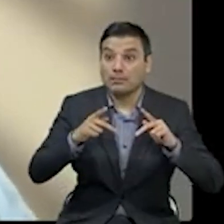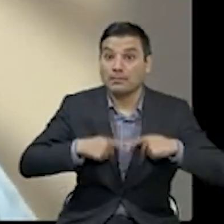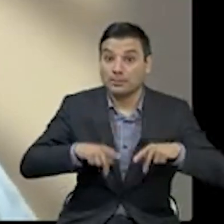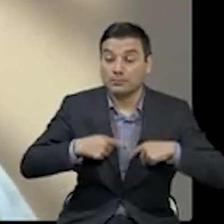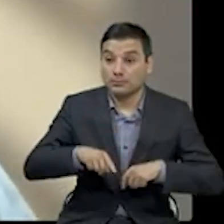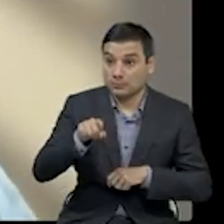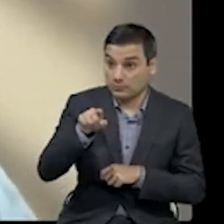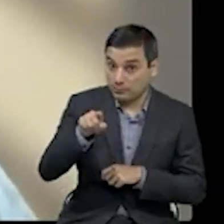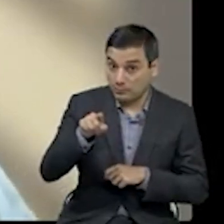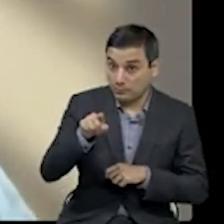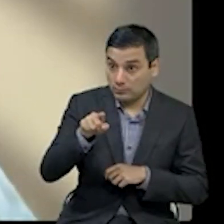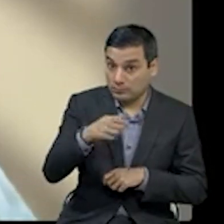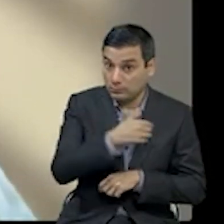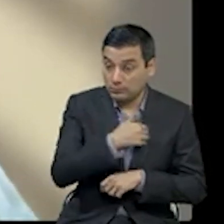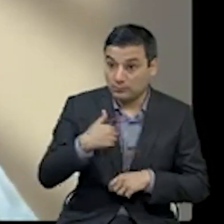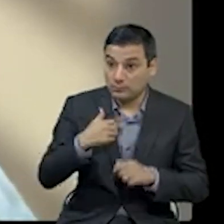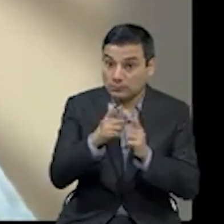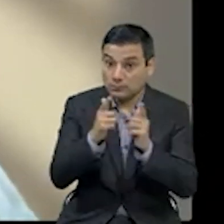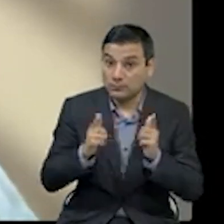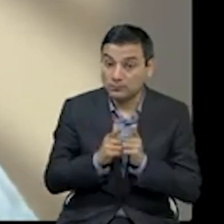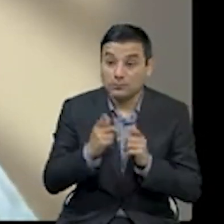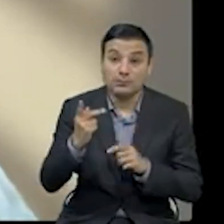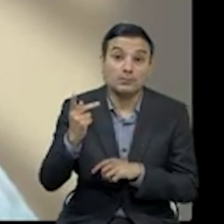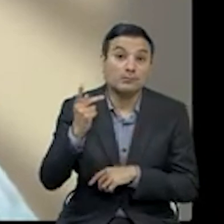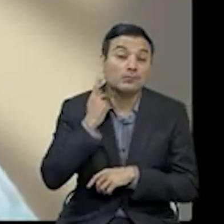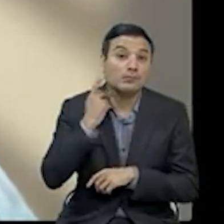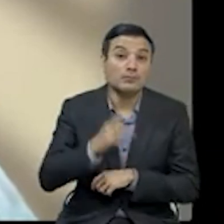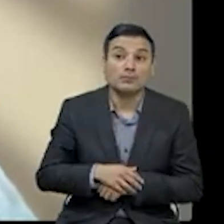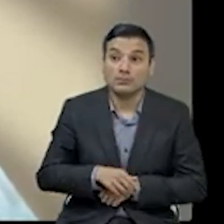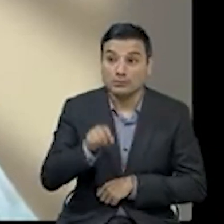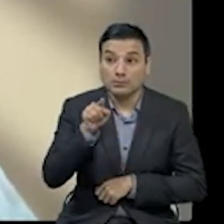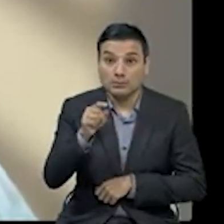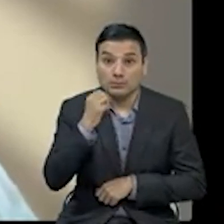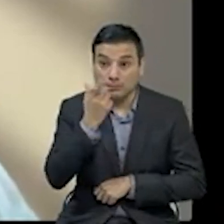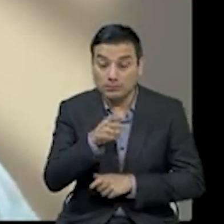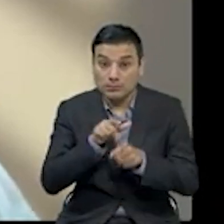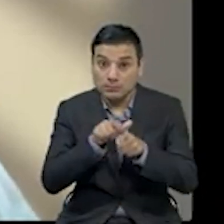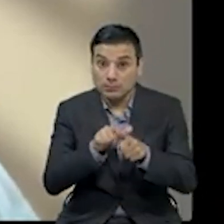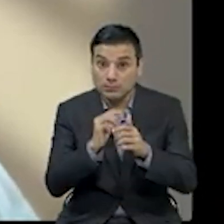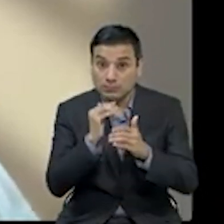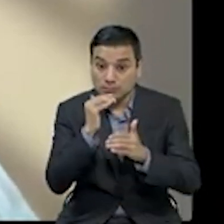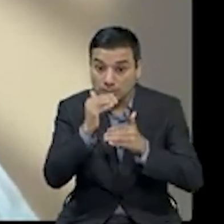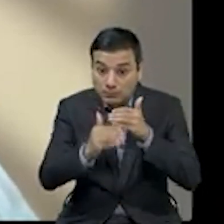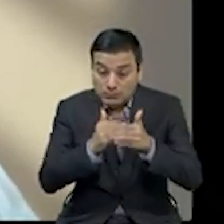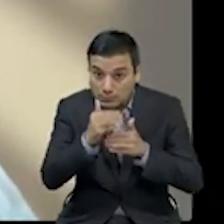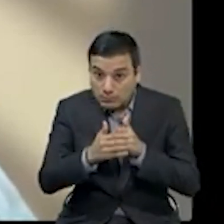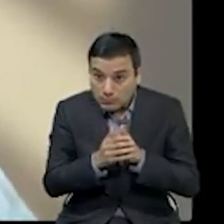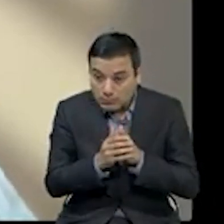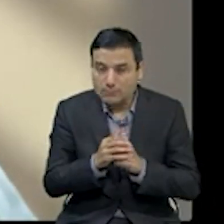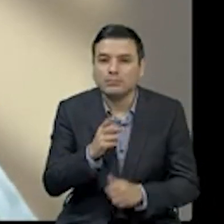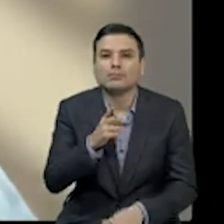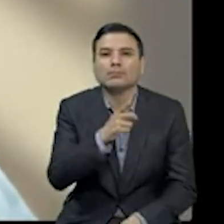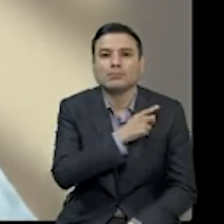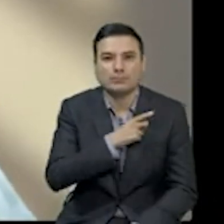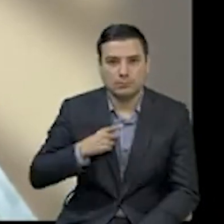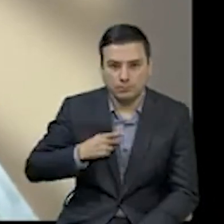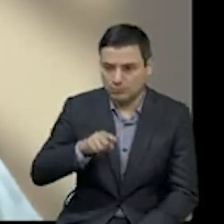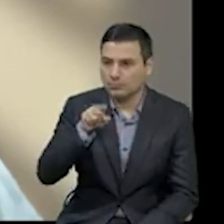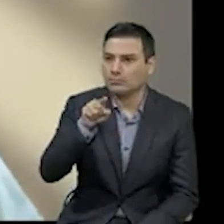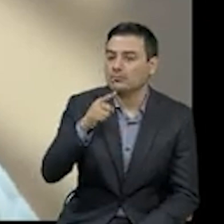chantaje, diciéndoles que si querían continuar en el proceso, tenían que demandar al partido